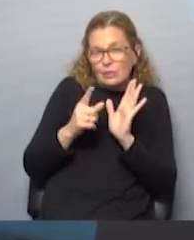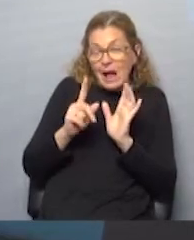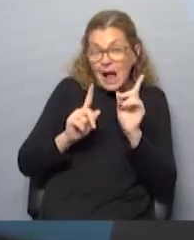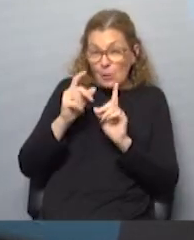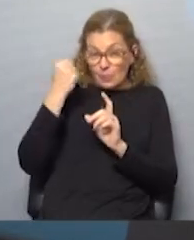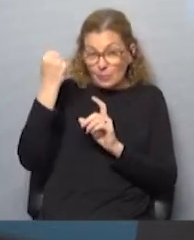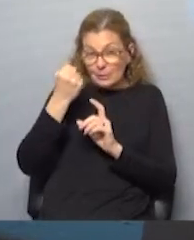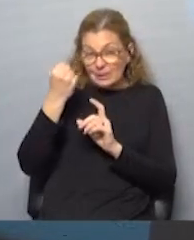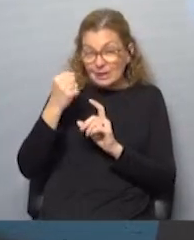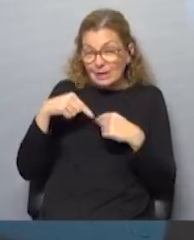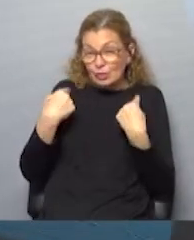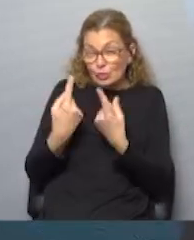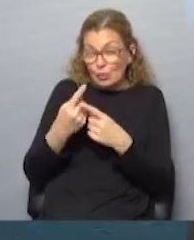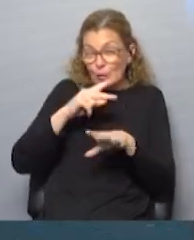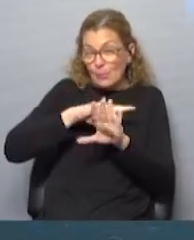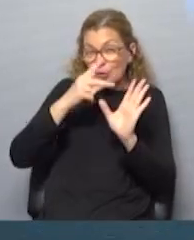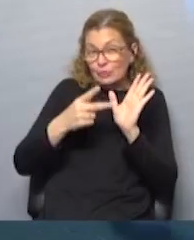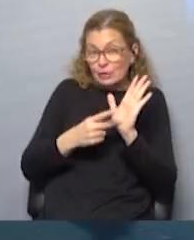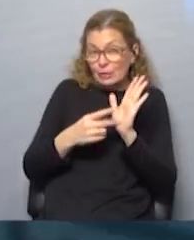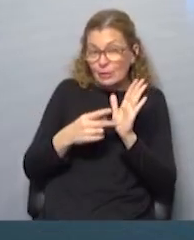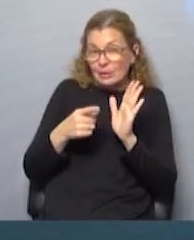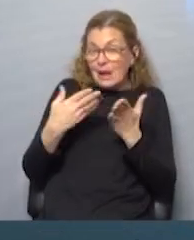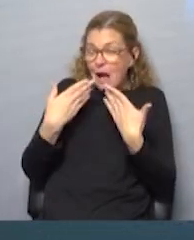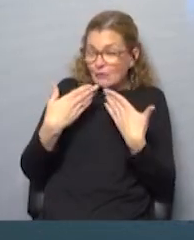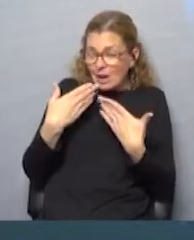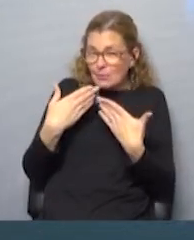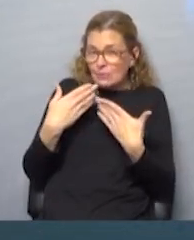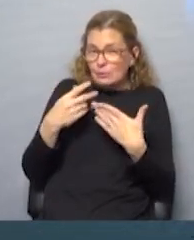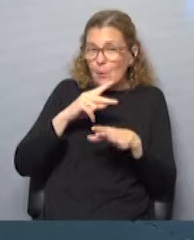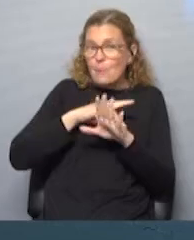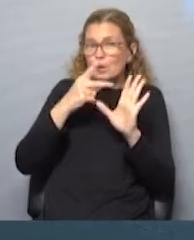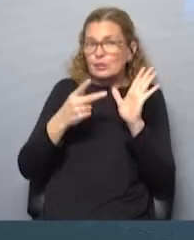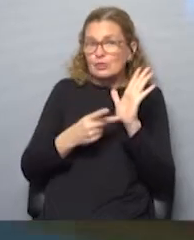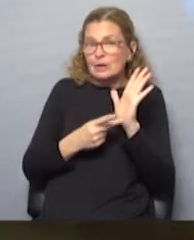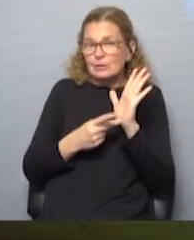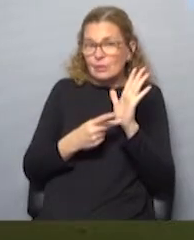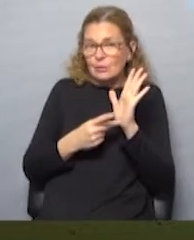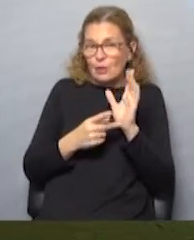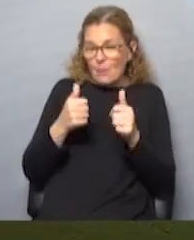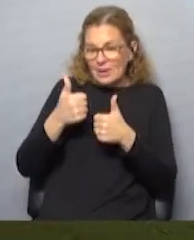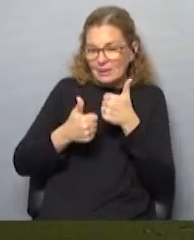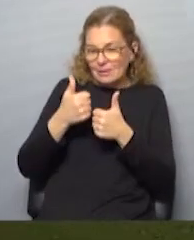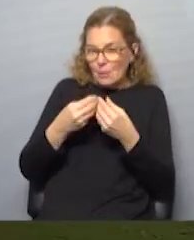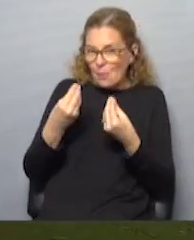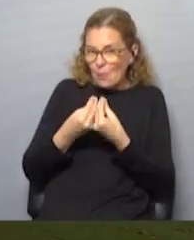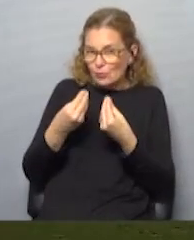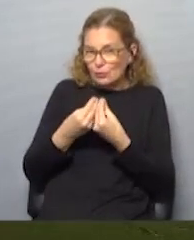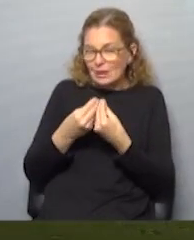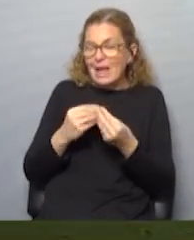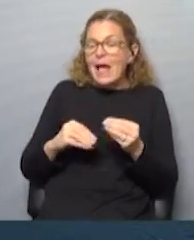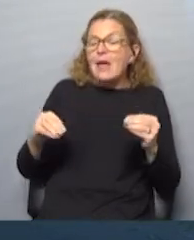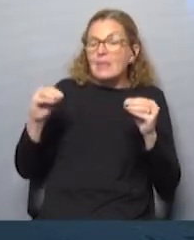importante es que todos estos proyectos de los que nosotros conversamos son proyectos súper competitivos de los cuales además